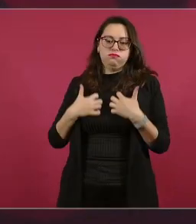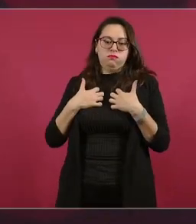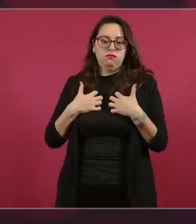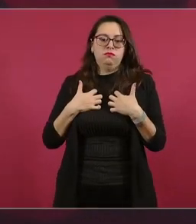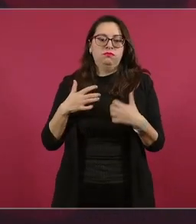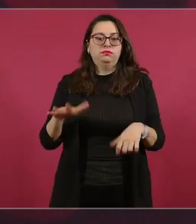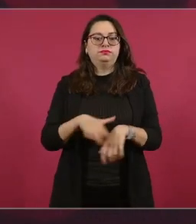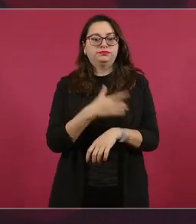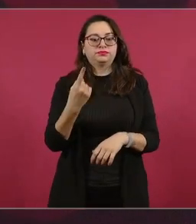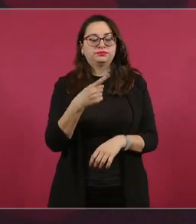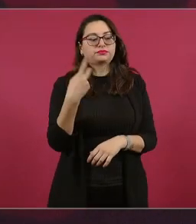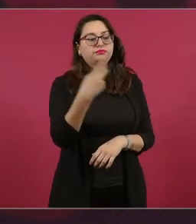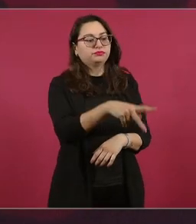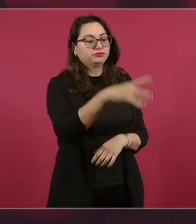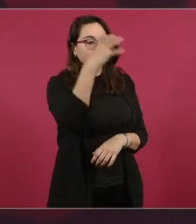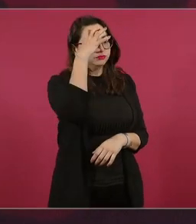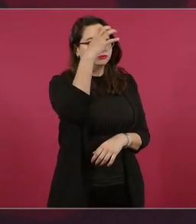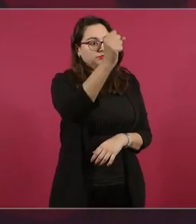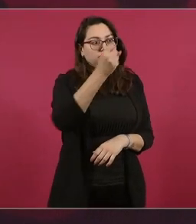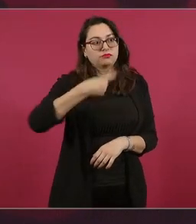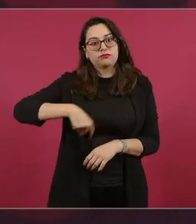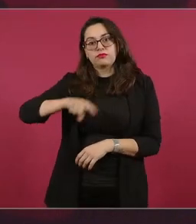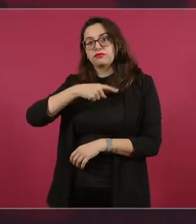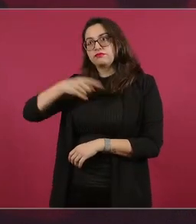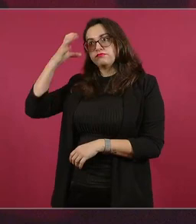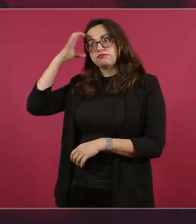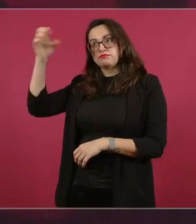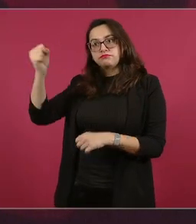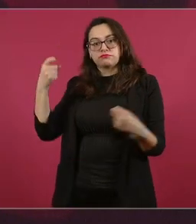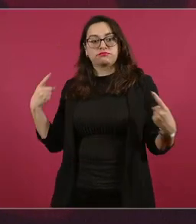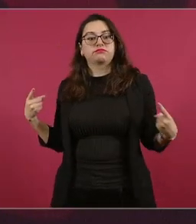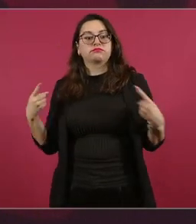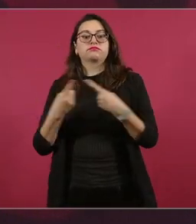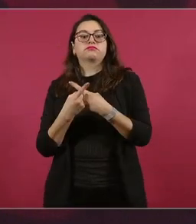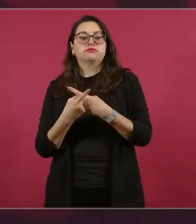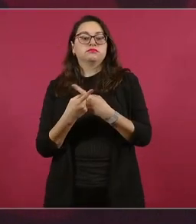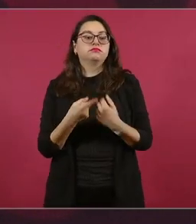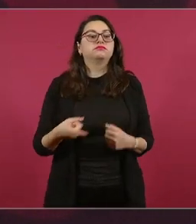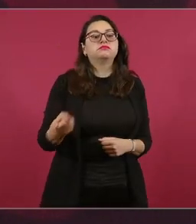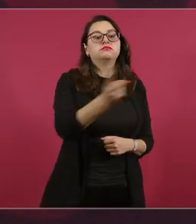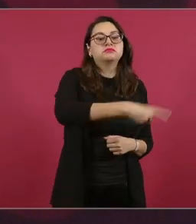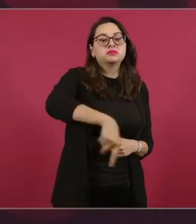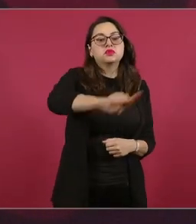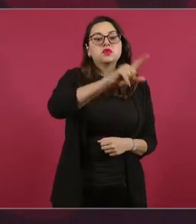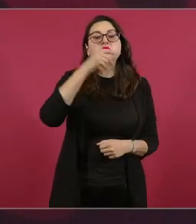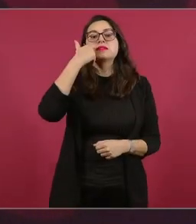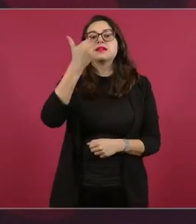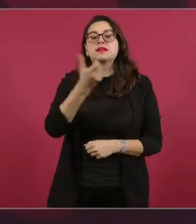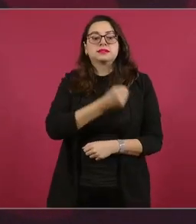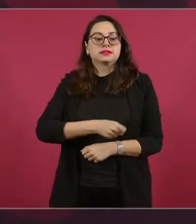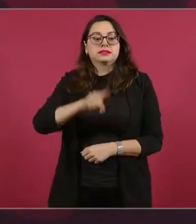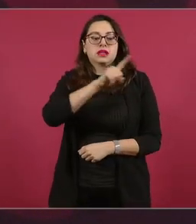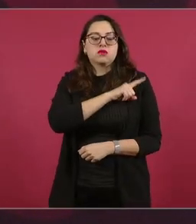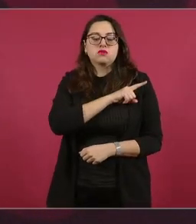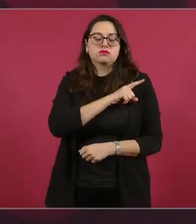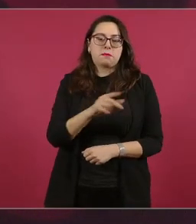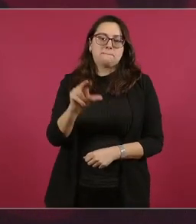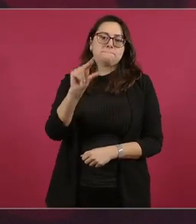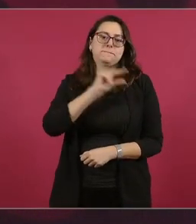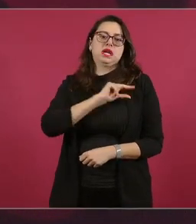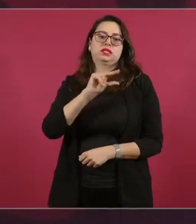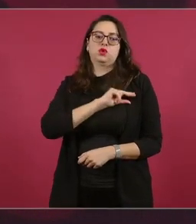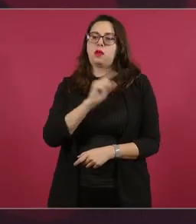concepciones distintas. Ellos están más por la privatización de la salud.